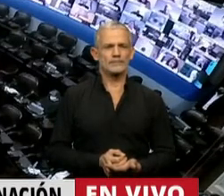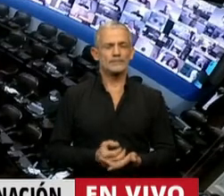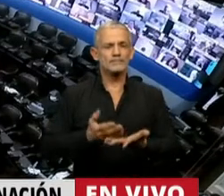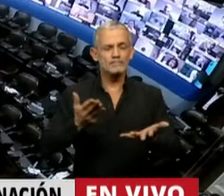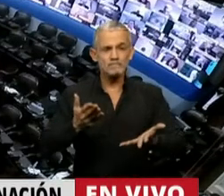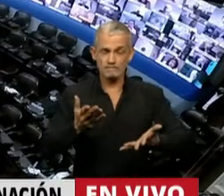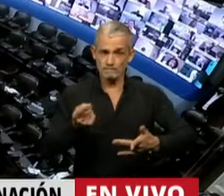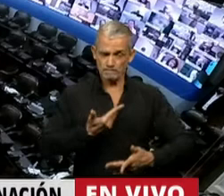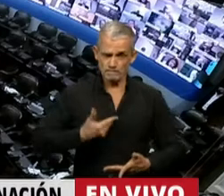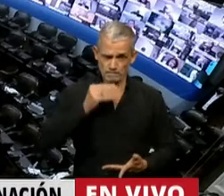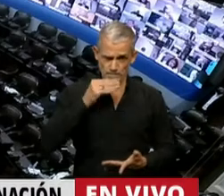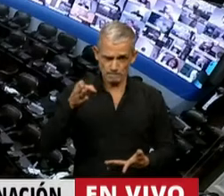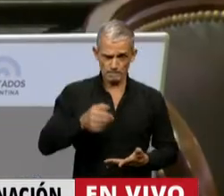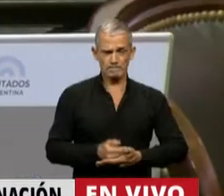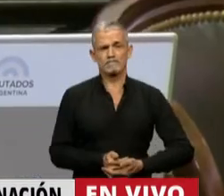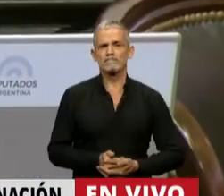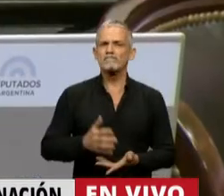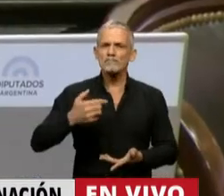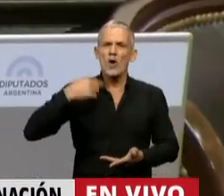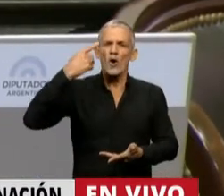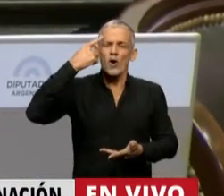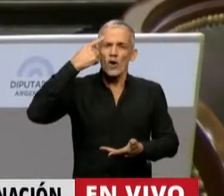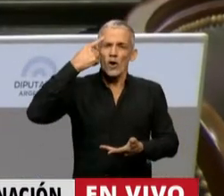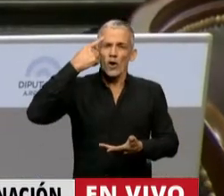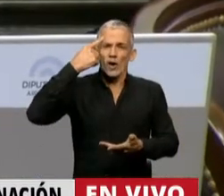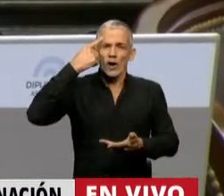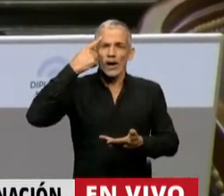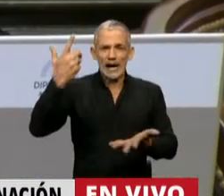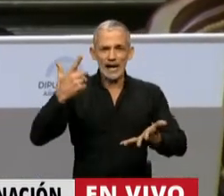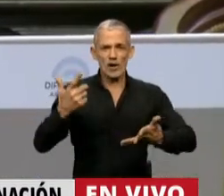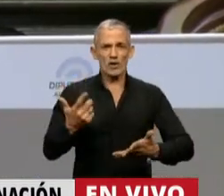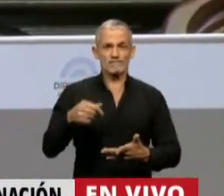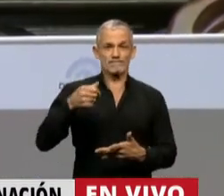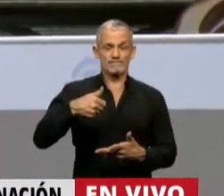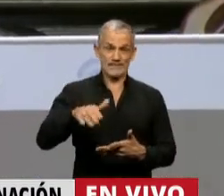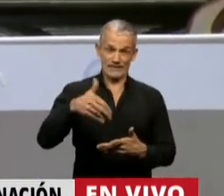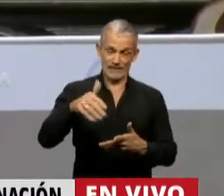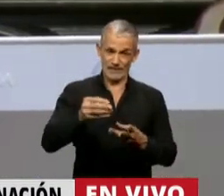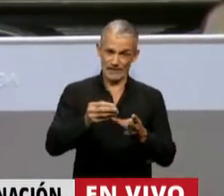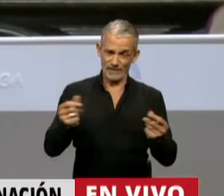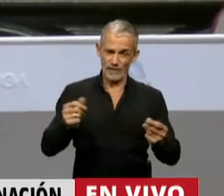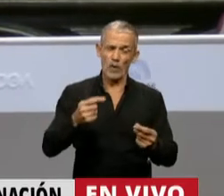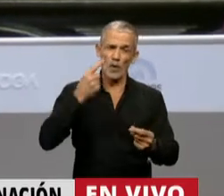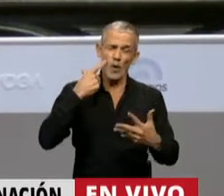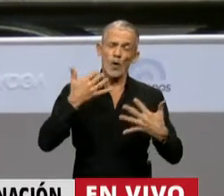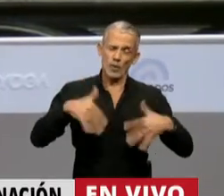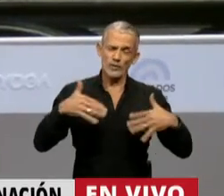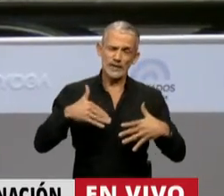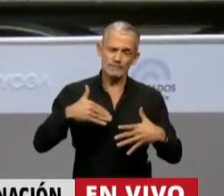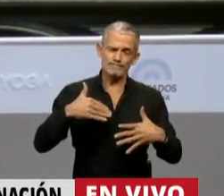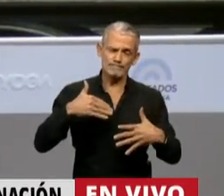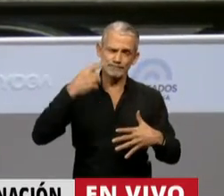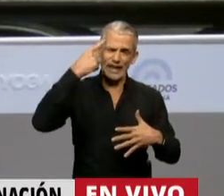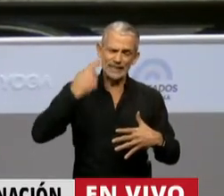Señor presidente, creo que estamos concluyendo un día que nos entristeció a